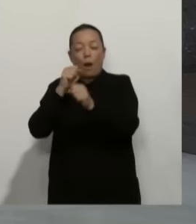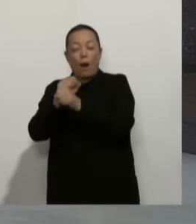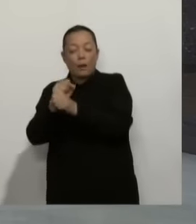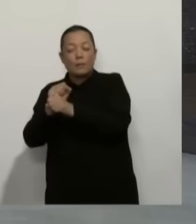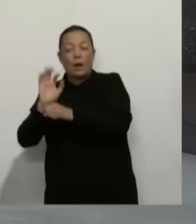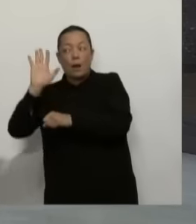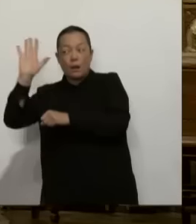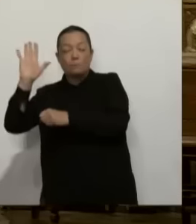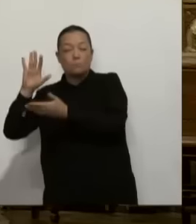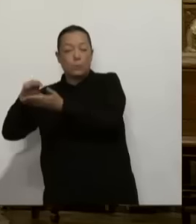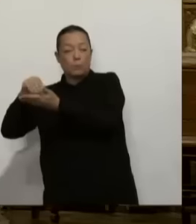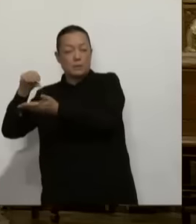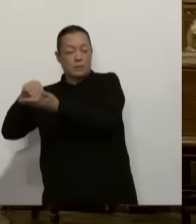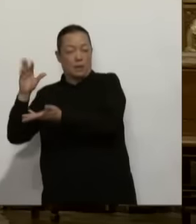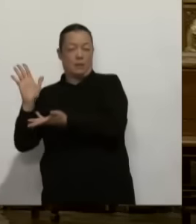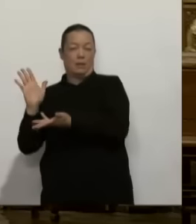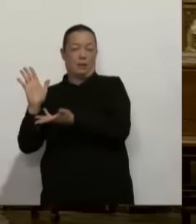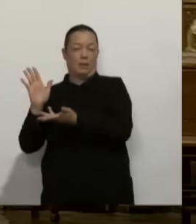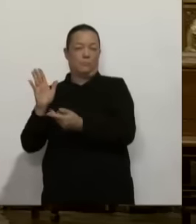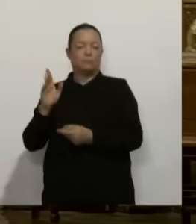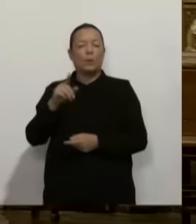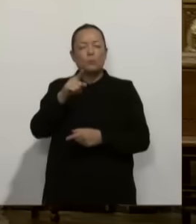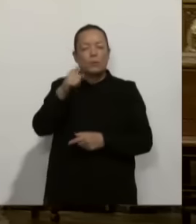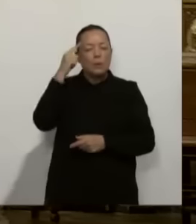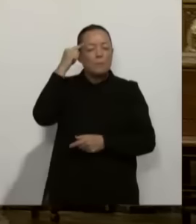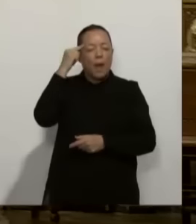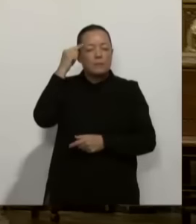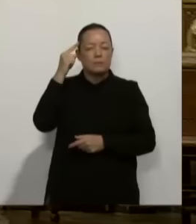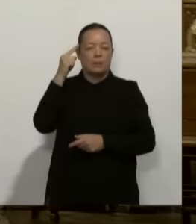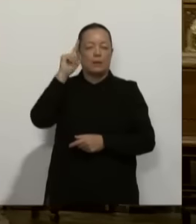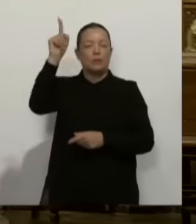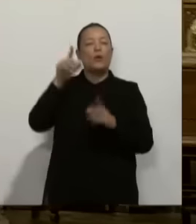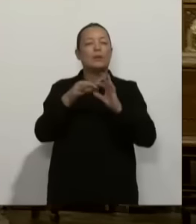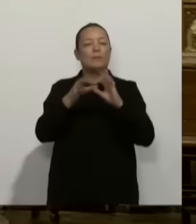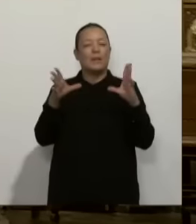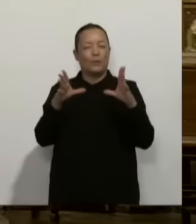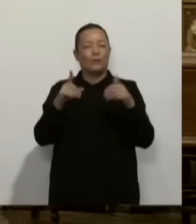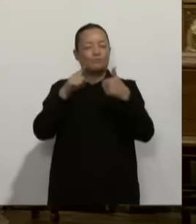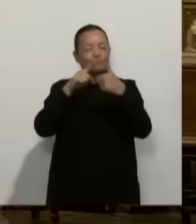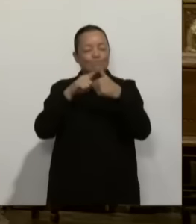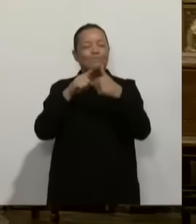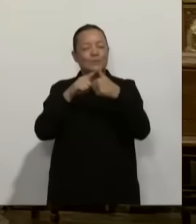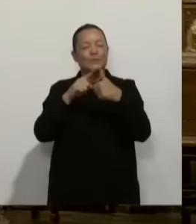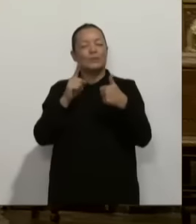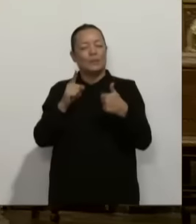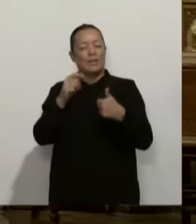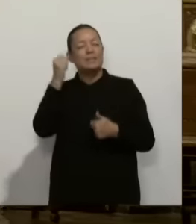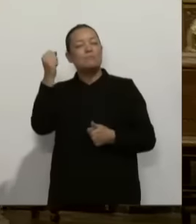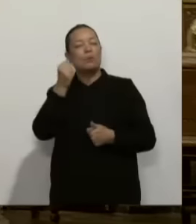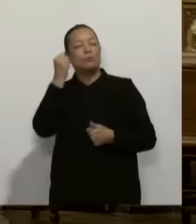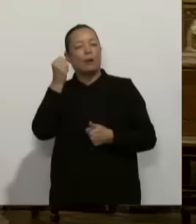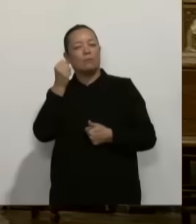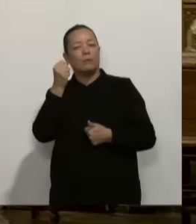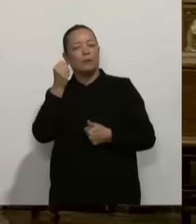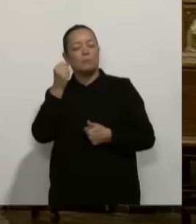prometida. ¿Y por qué les digo que nos quedemos con esta idea del Dios liberador? Porque después volveremos sobre